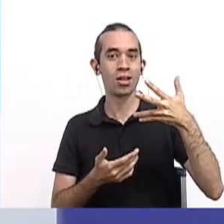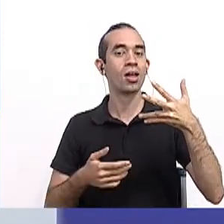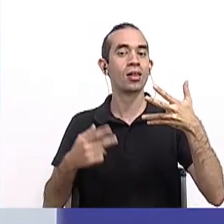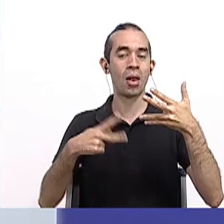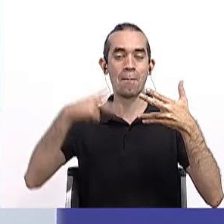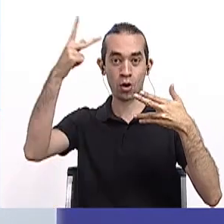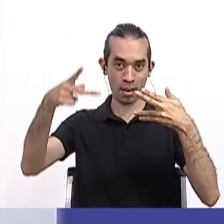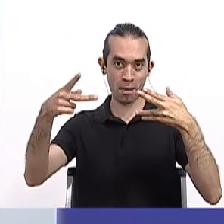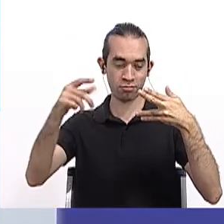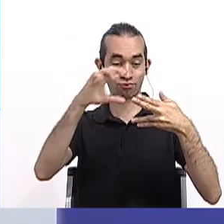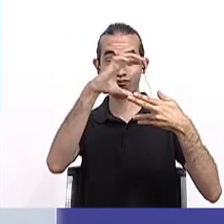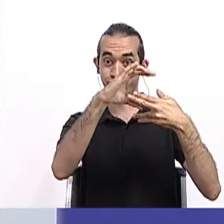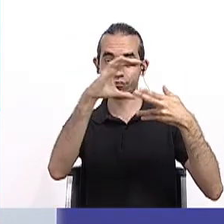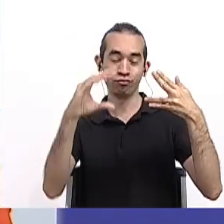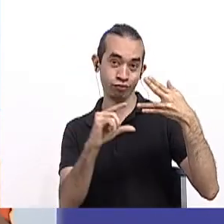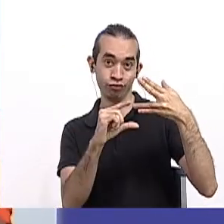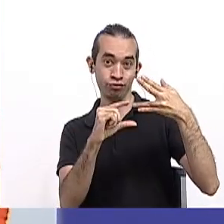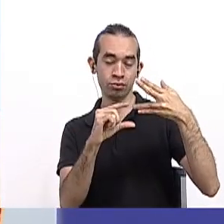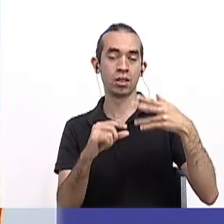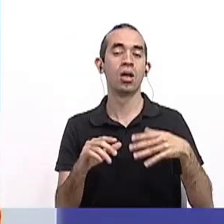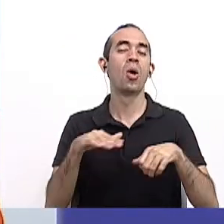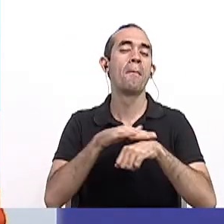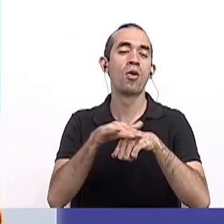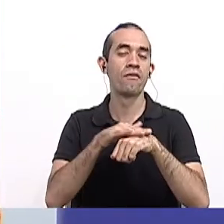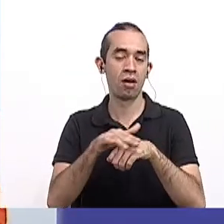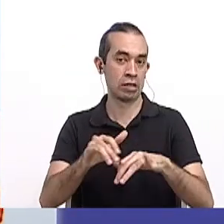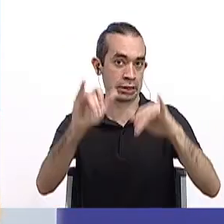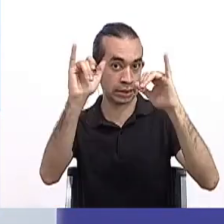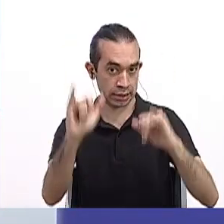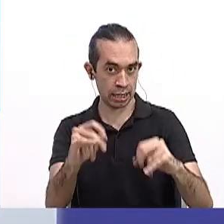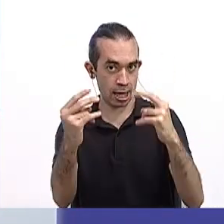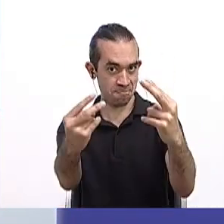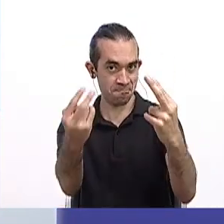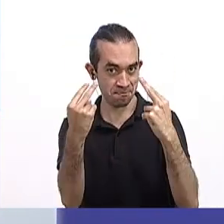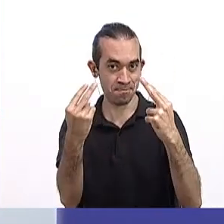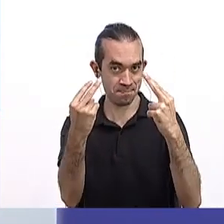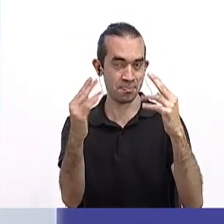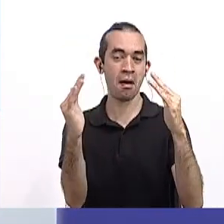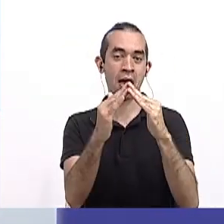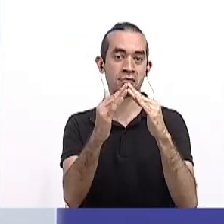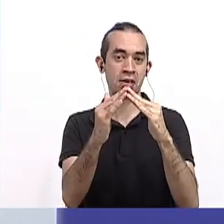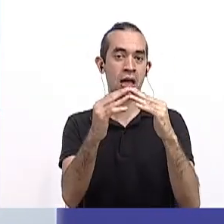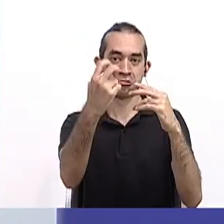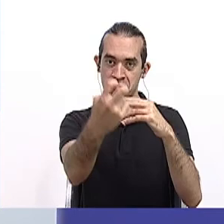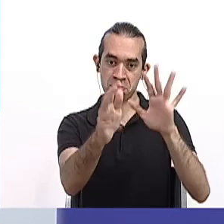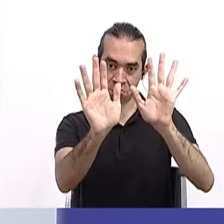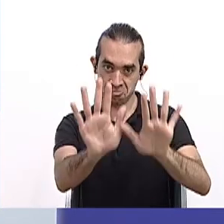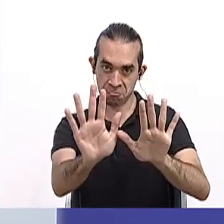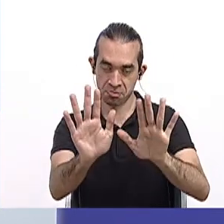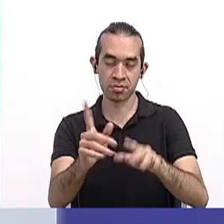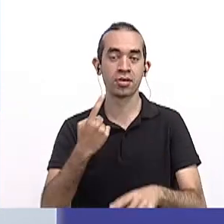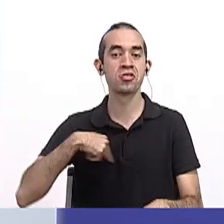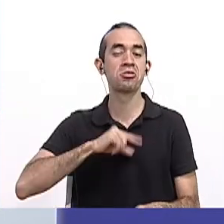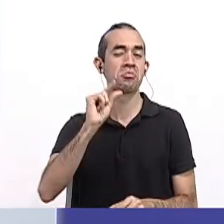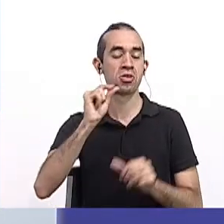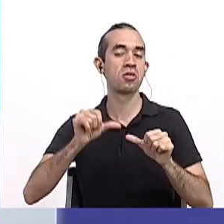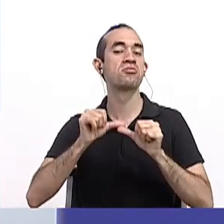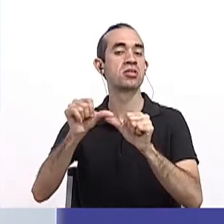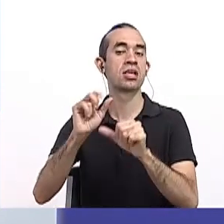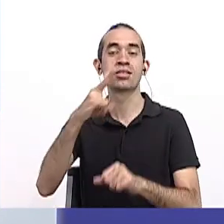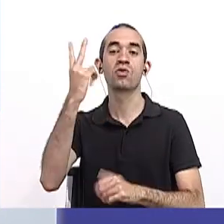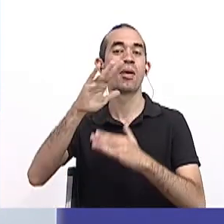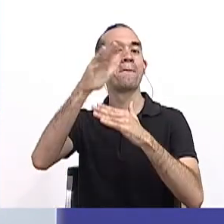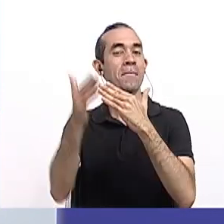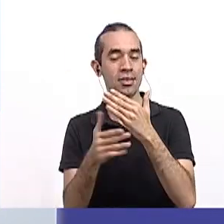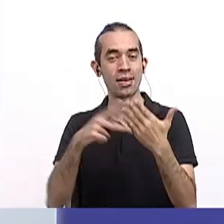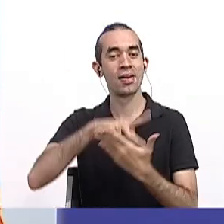programa. Así que por favor, no se muevan ahí de sus casas y sus asientos, porque continuamos con la segunda parte